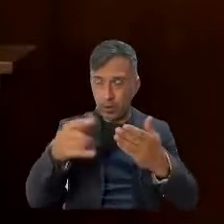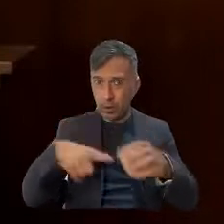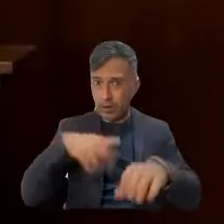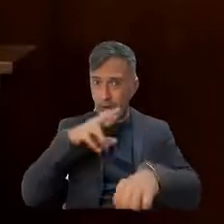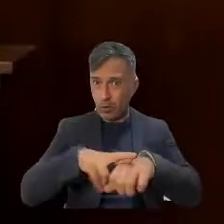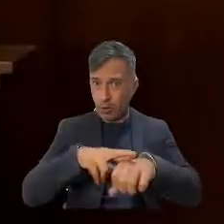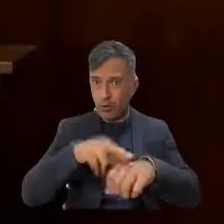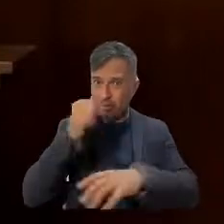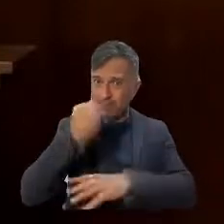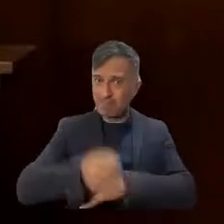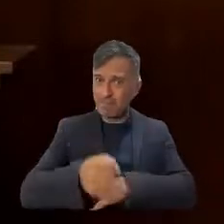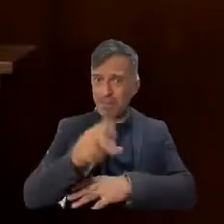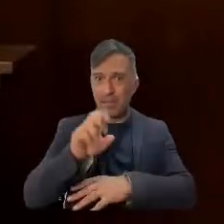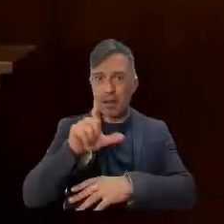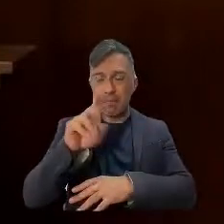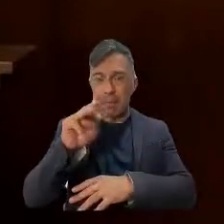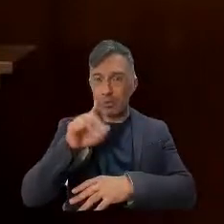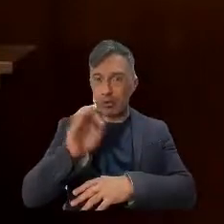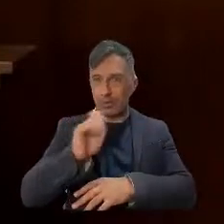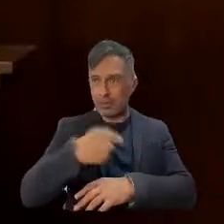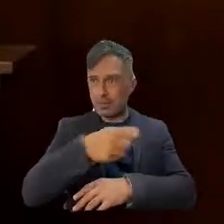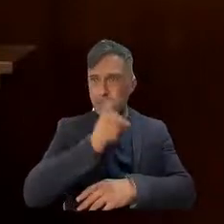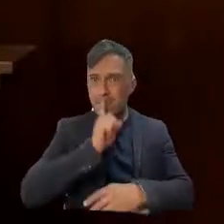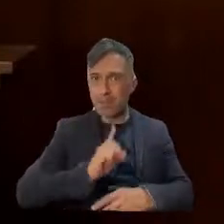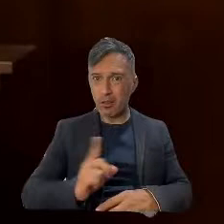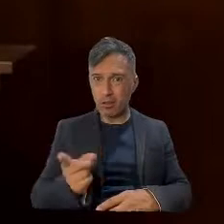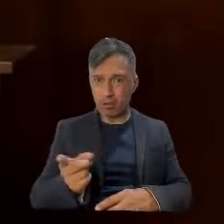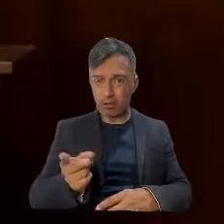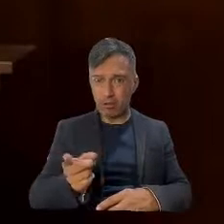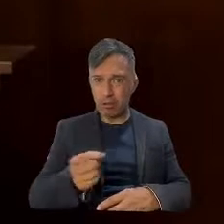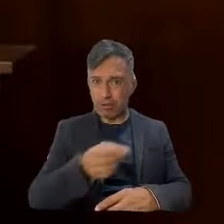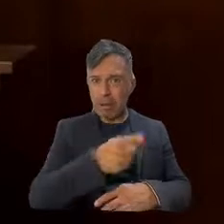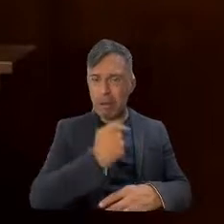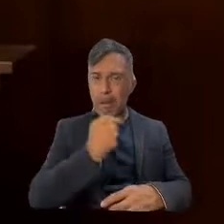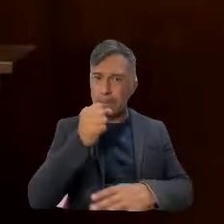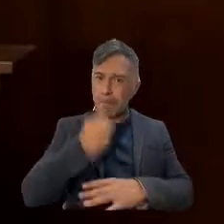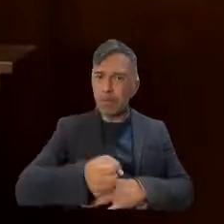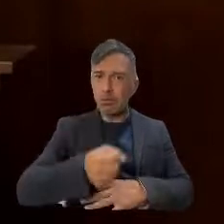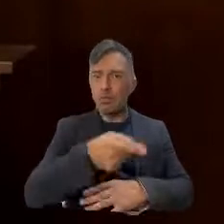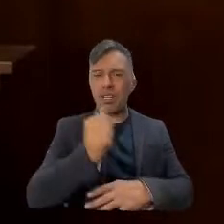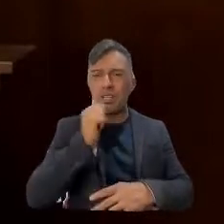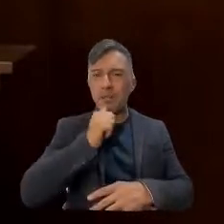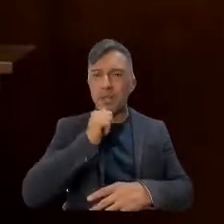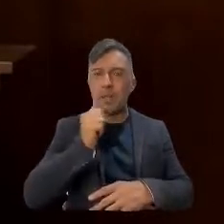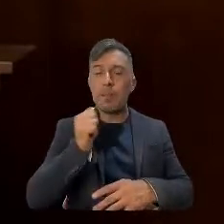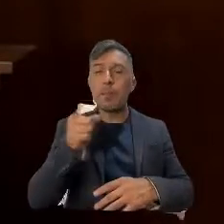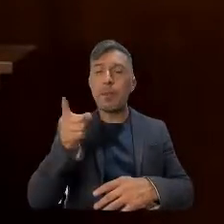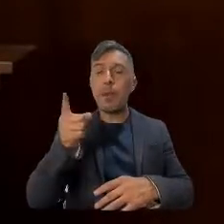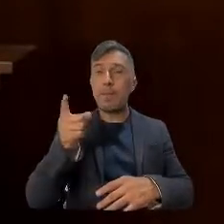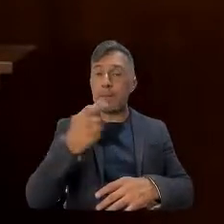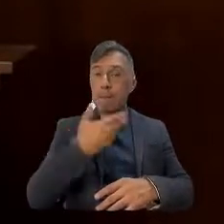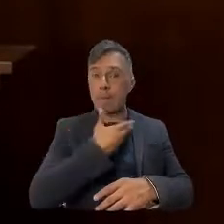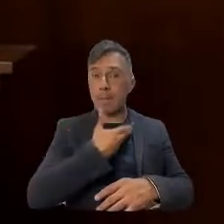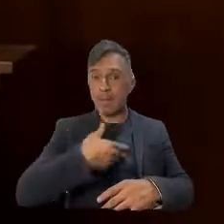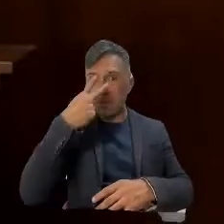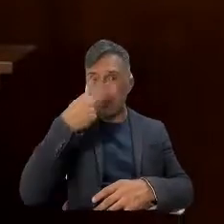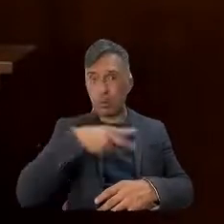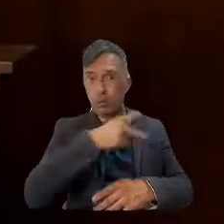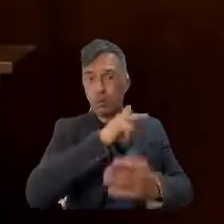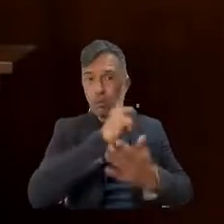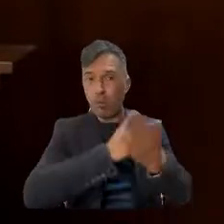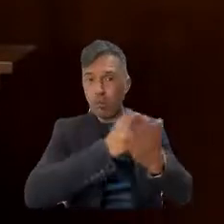mentiroso, porque el gobernador Alfredo del Mazo en todo momento ha reconocido la política social del presidente Andrés Manuel, incluso ha